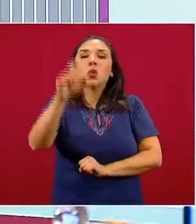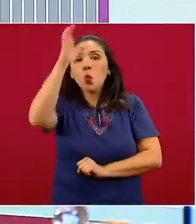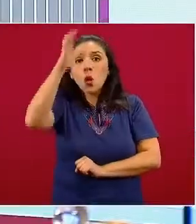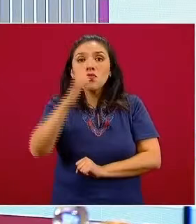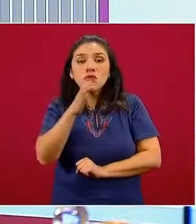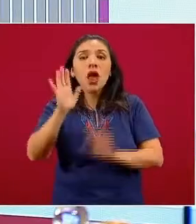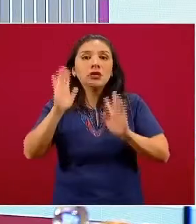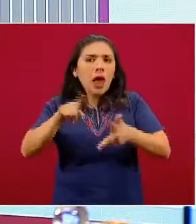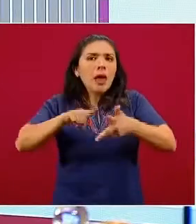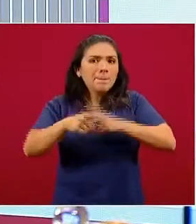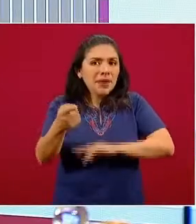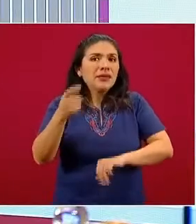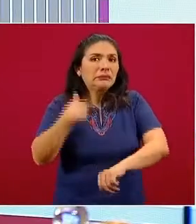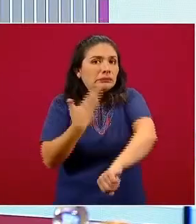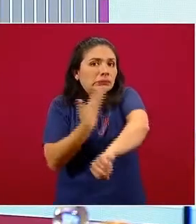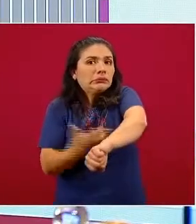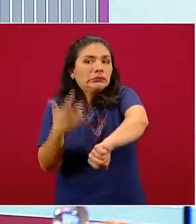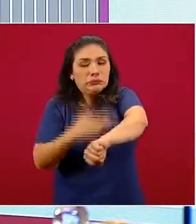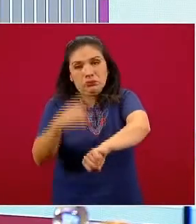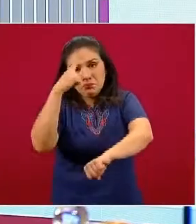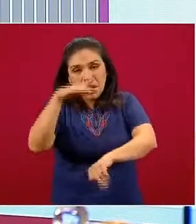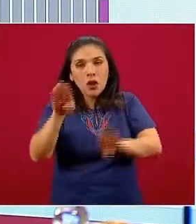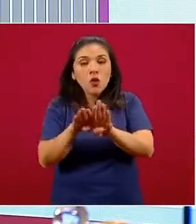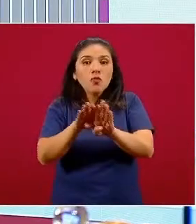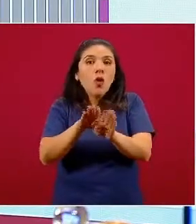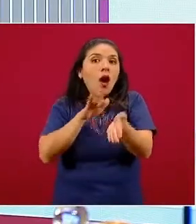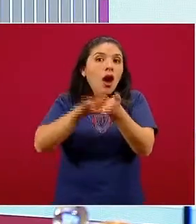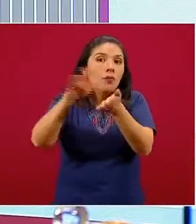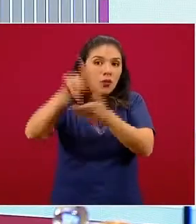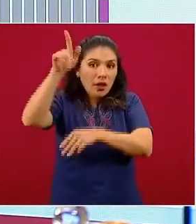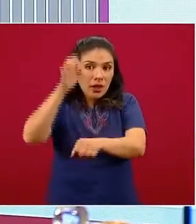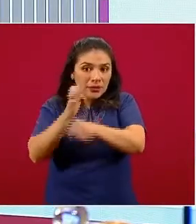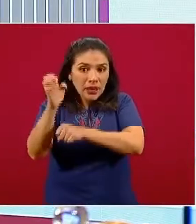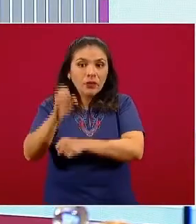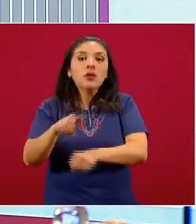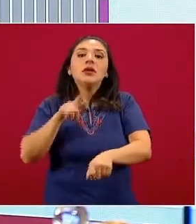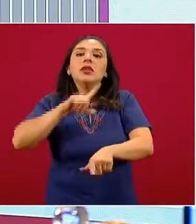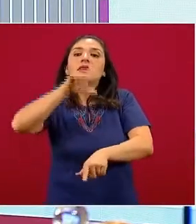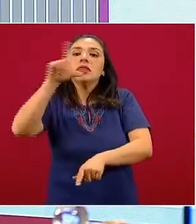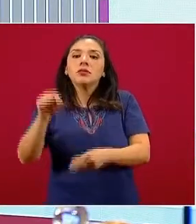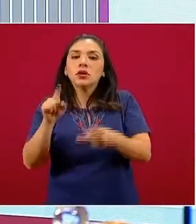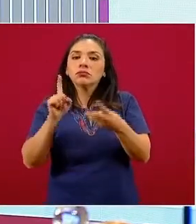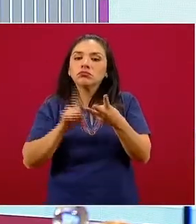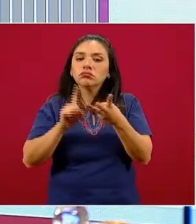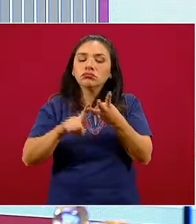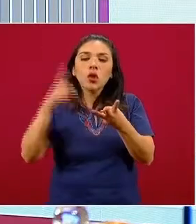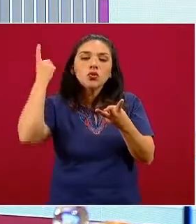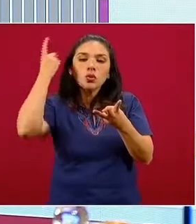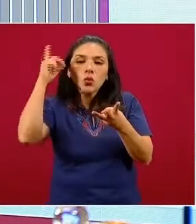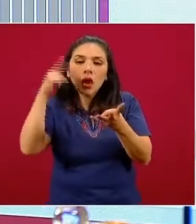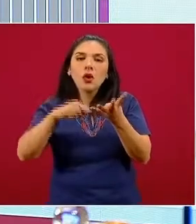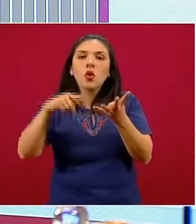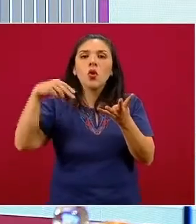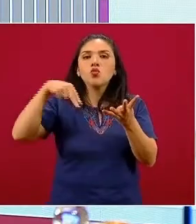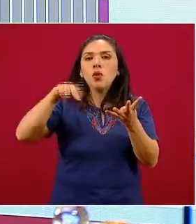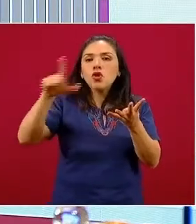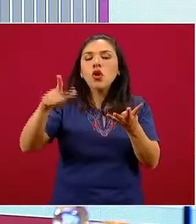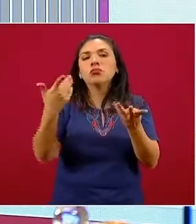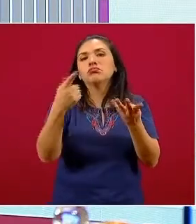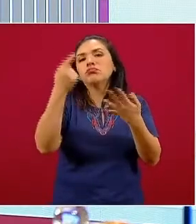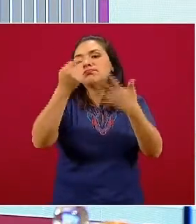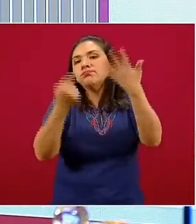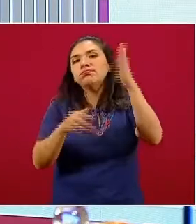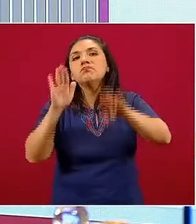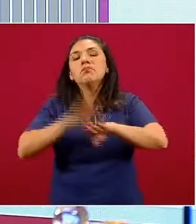se han iniciado los preparativos para apoyar al Estado de Coahuila. Seguirá Durango, Nuevo León y cualquier entidad federativa que lo